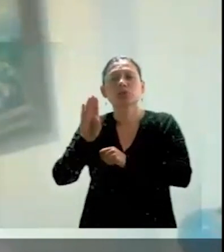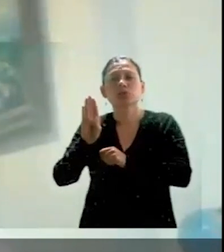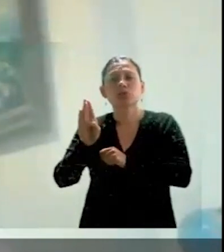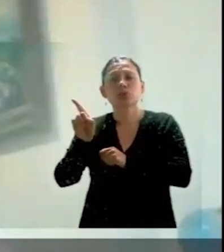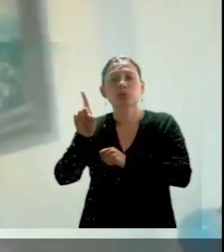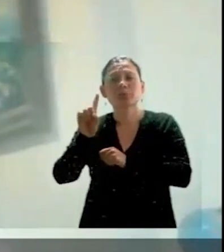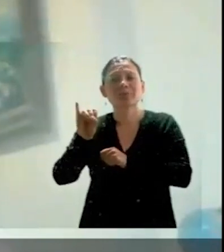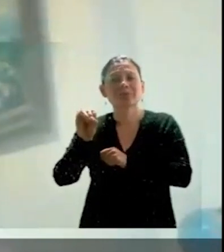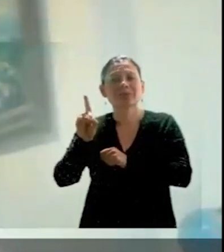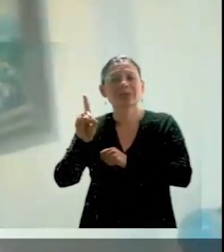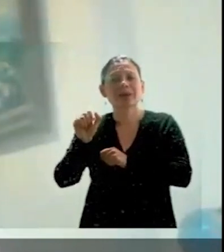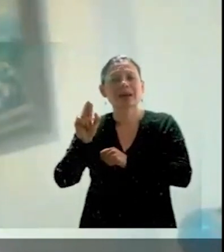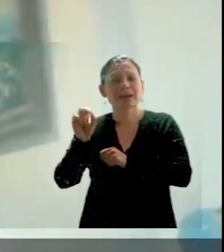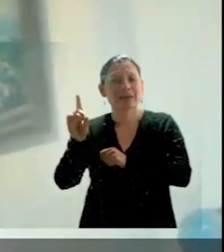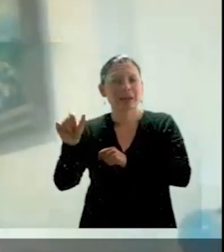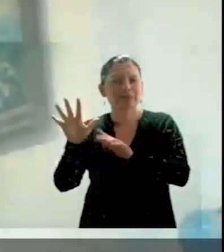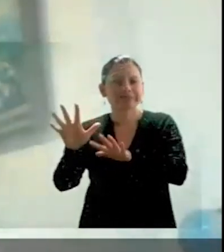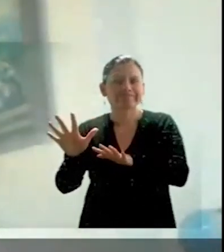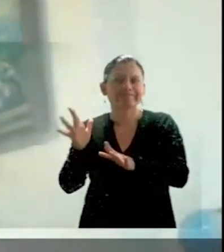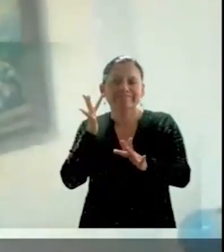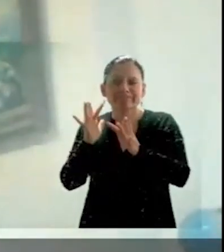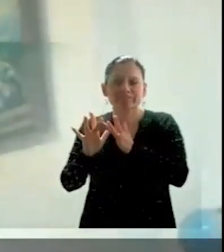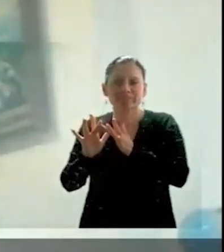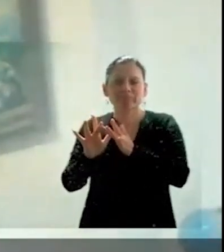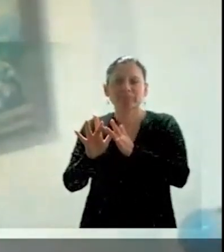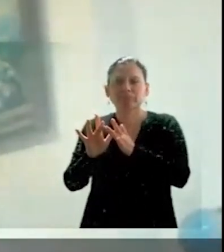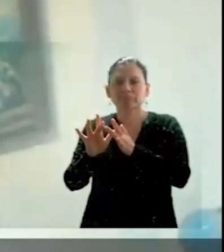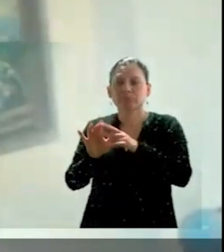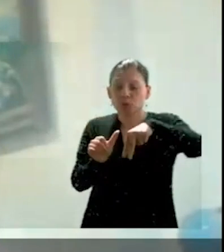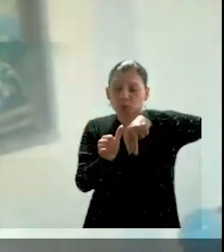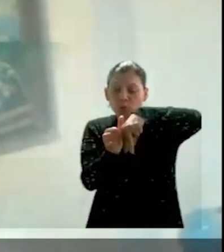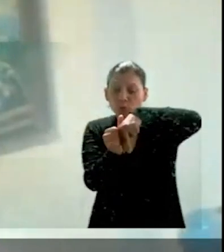máxime cuando es una tutela contra providencia,